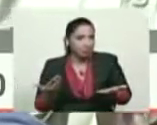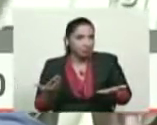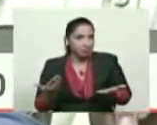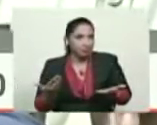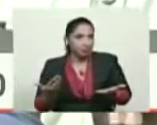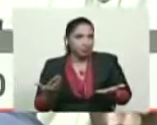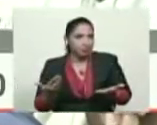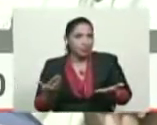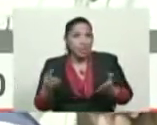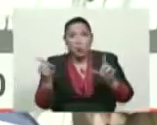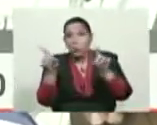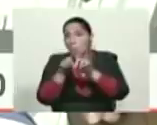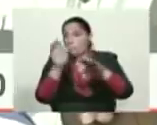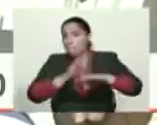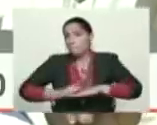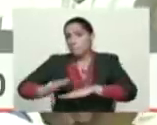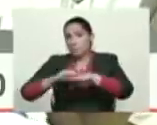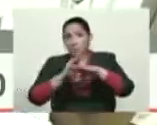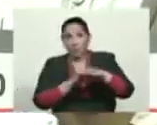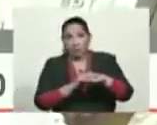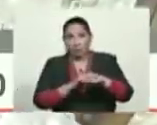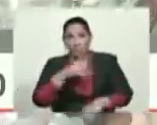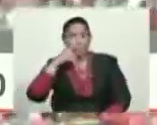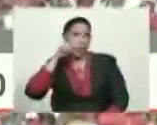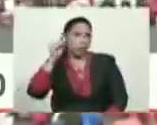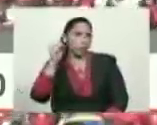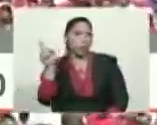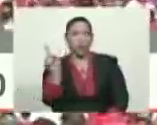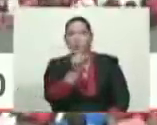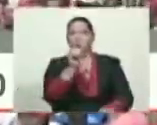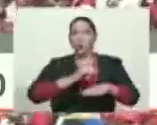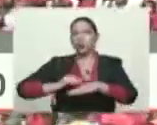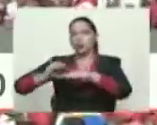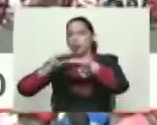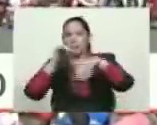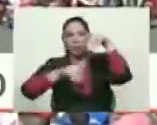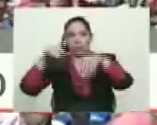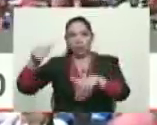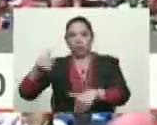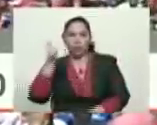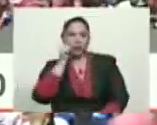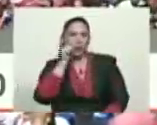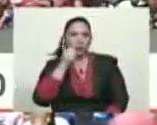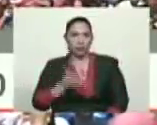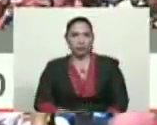¿Cómo va a pasar si Nicolás Maduro no llama a elecciones el sábado?